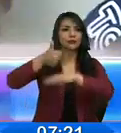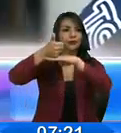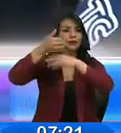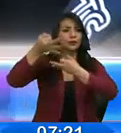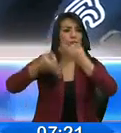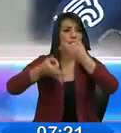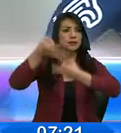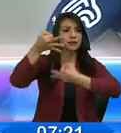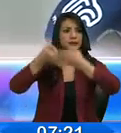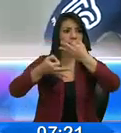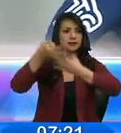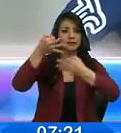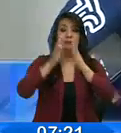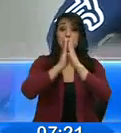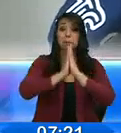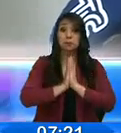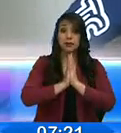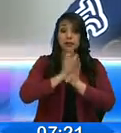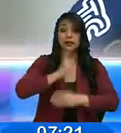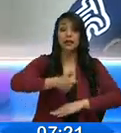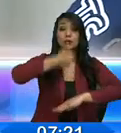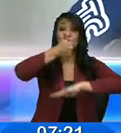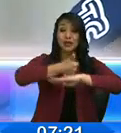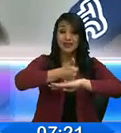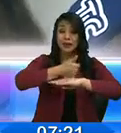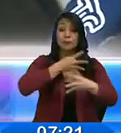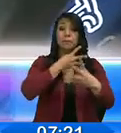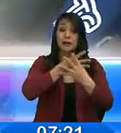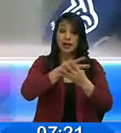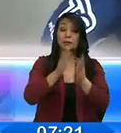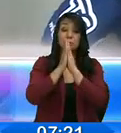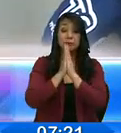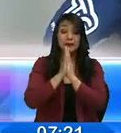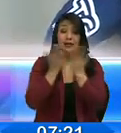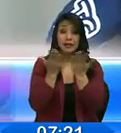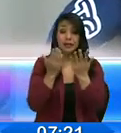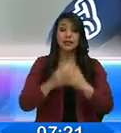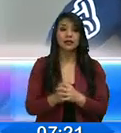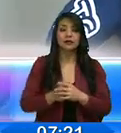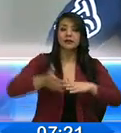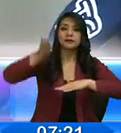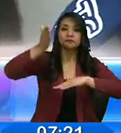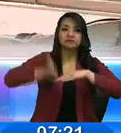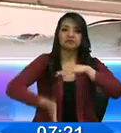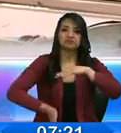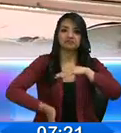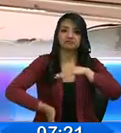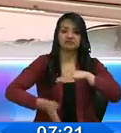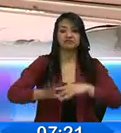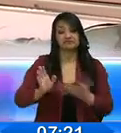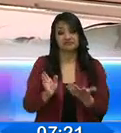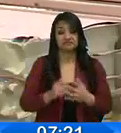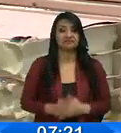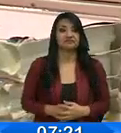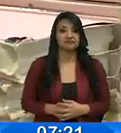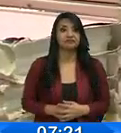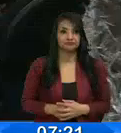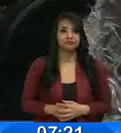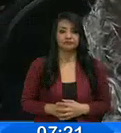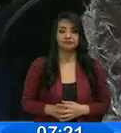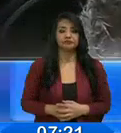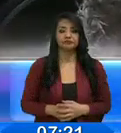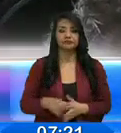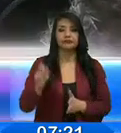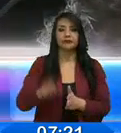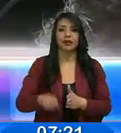Jueces. Ha solicitado al Tribunal de Garantías Penales de que se dé la prescripción de la acción. Una solicitud a la que se allanaron la